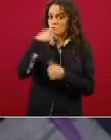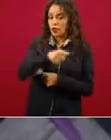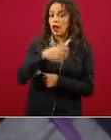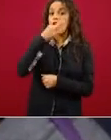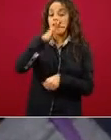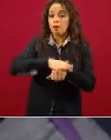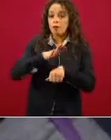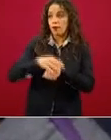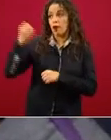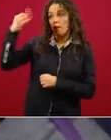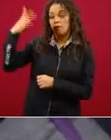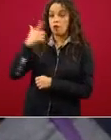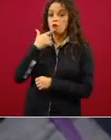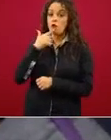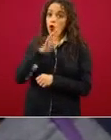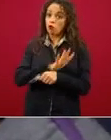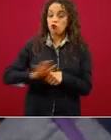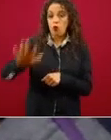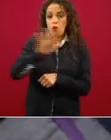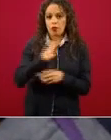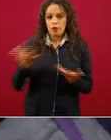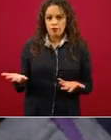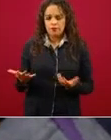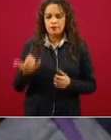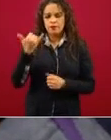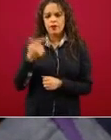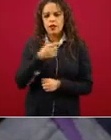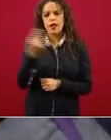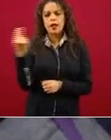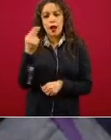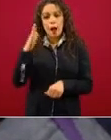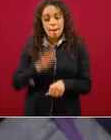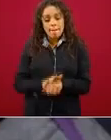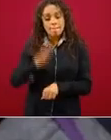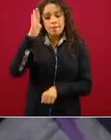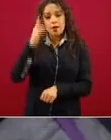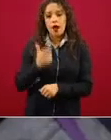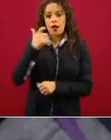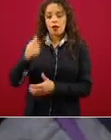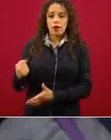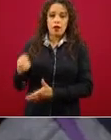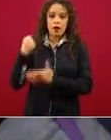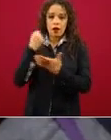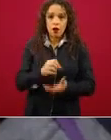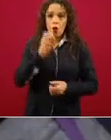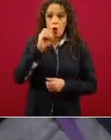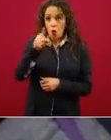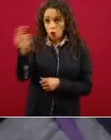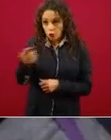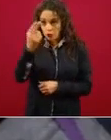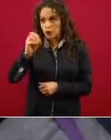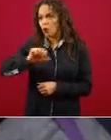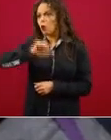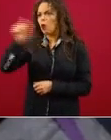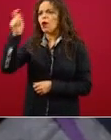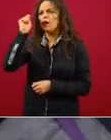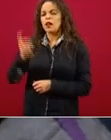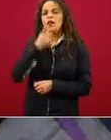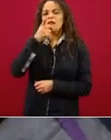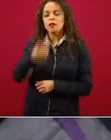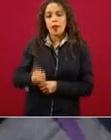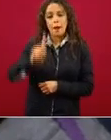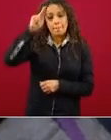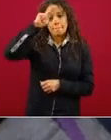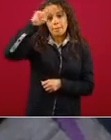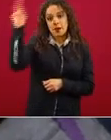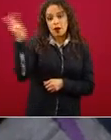¿es verdad que se dijo ahí que necesitaban mayores recursos económicos y que usted o alguien en el gobierno federal dijo que estábamos en el peor momento